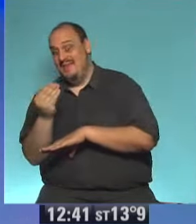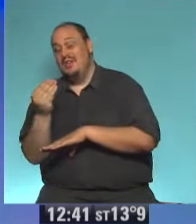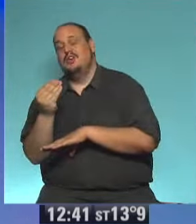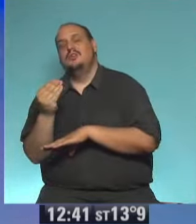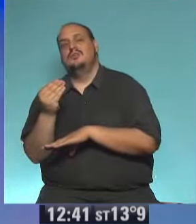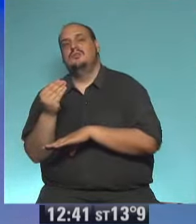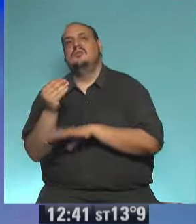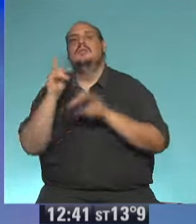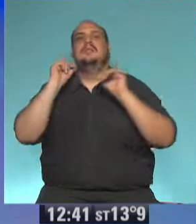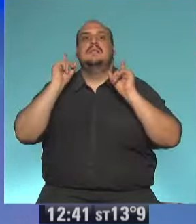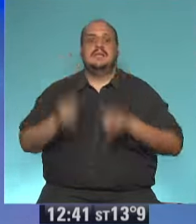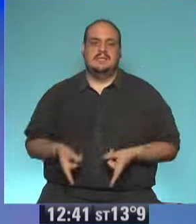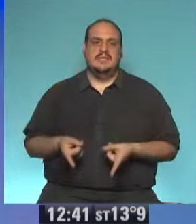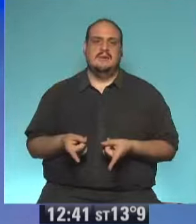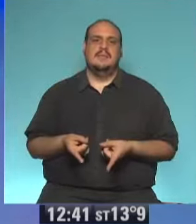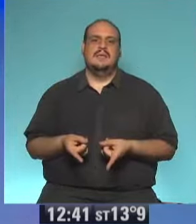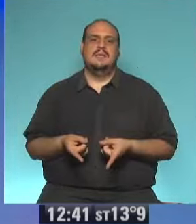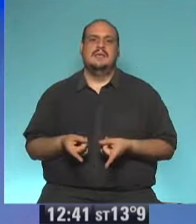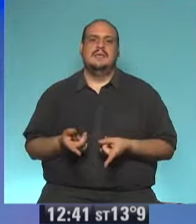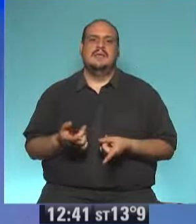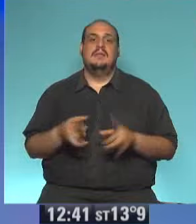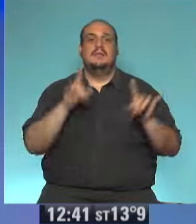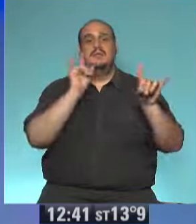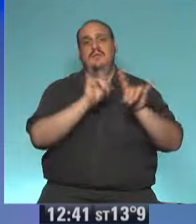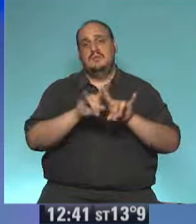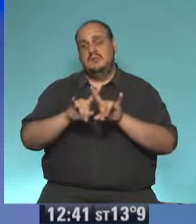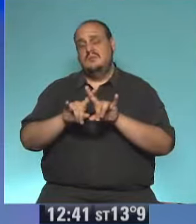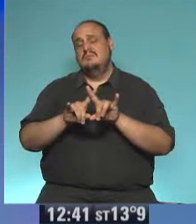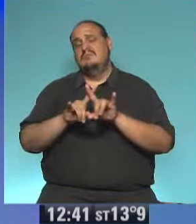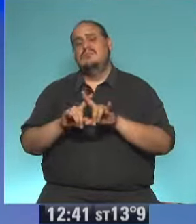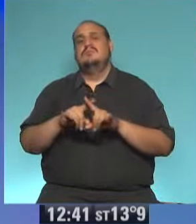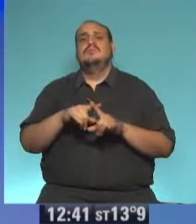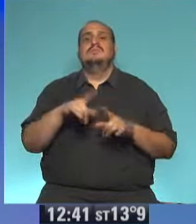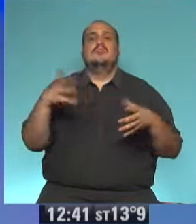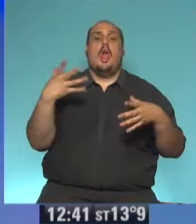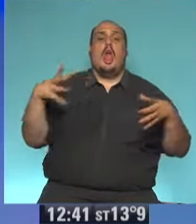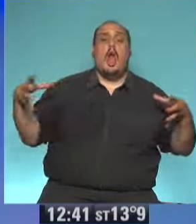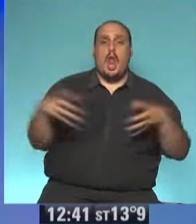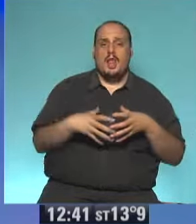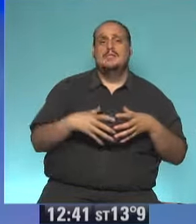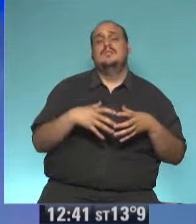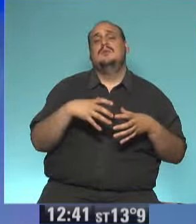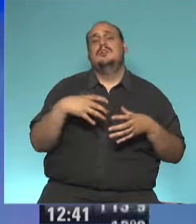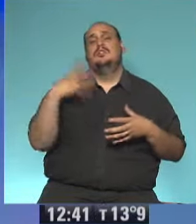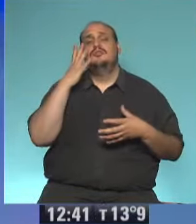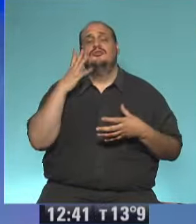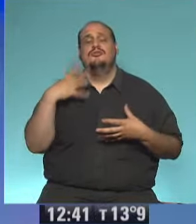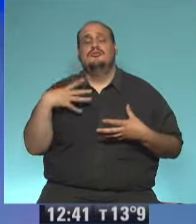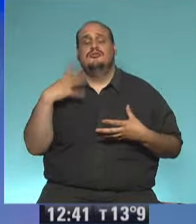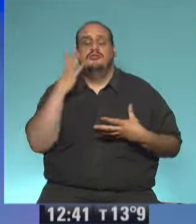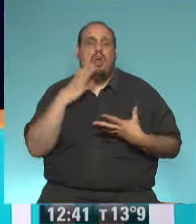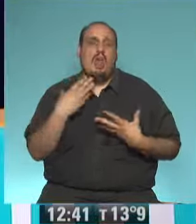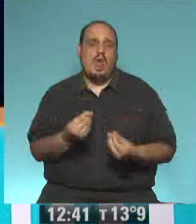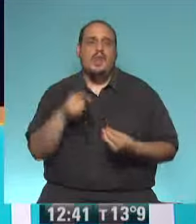lunes a sábados, y si no, también en nuestras redes colectivosolidario.org. Genial. Perfecto. Qué bueno. Bueno, Mariana,